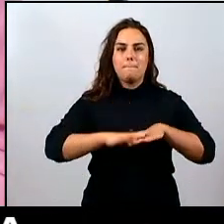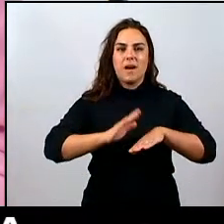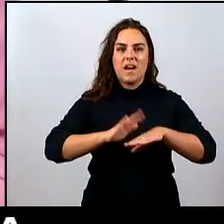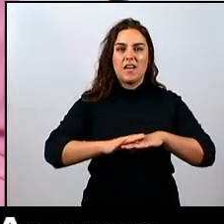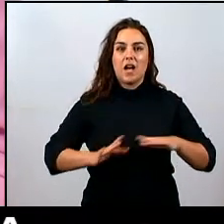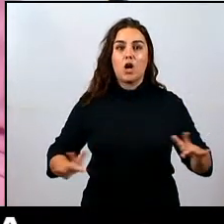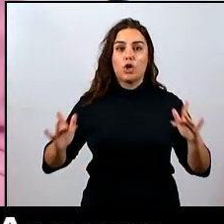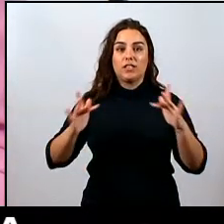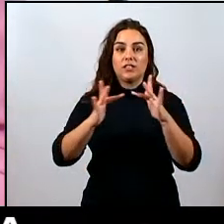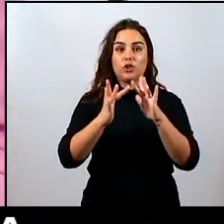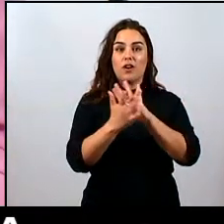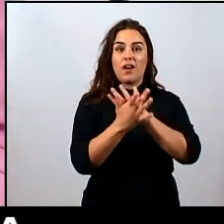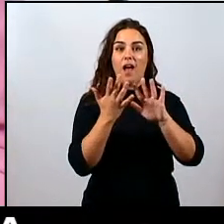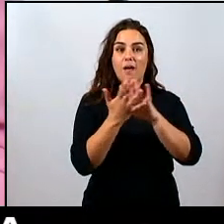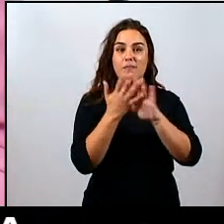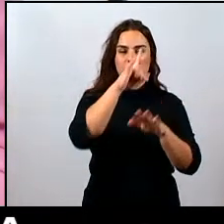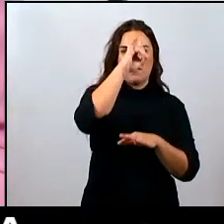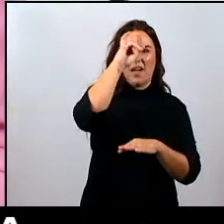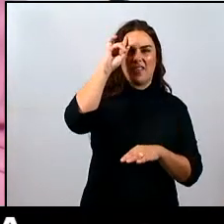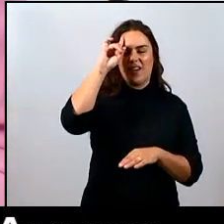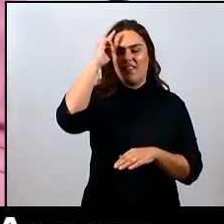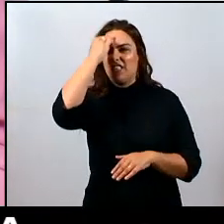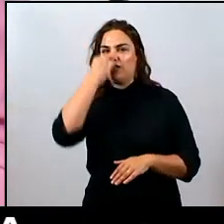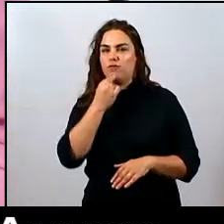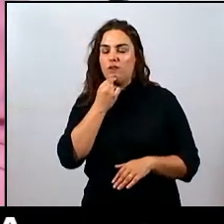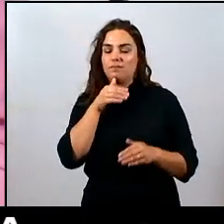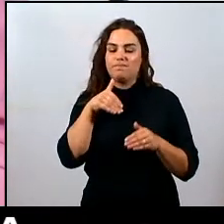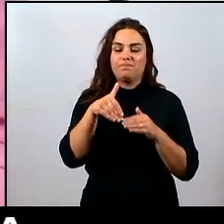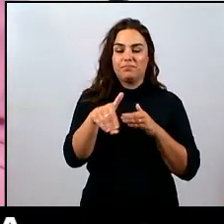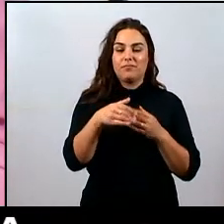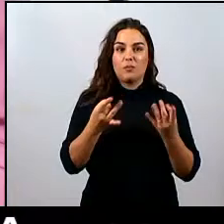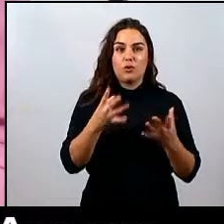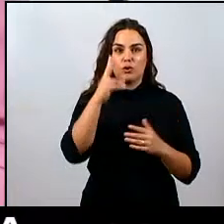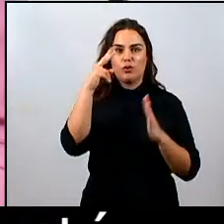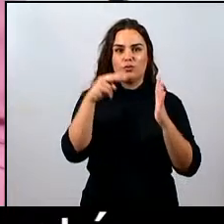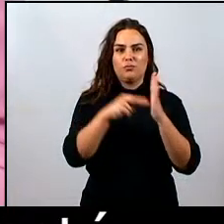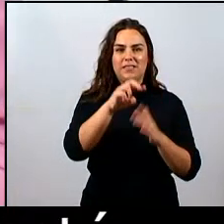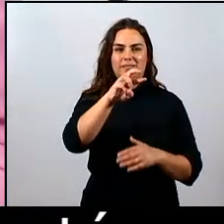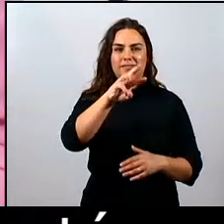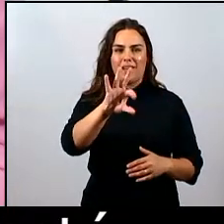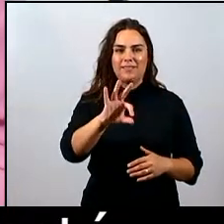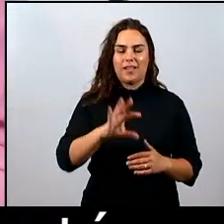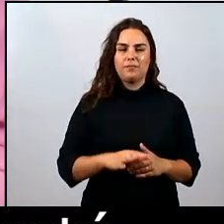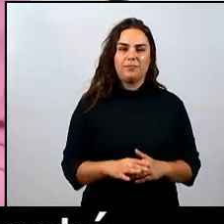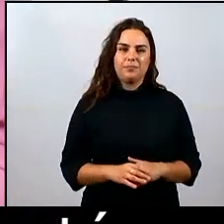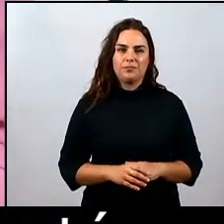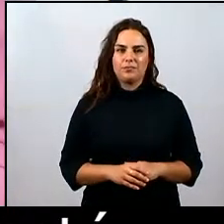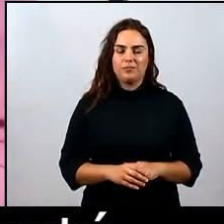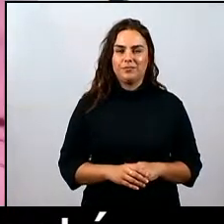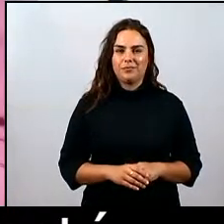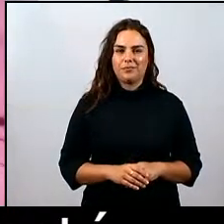conexión por alta velocidad Madrid-Lisboa esté operativa en 2030.